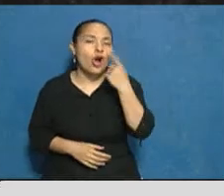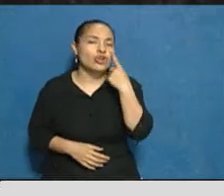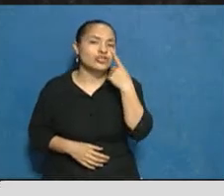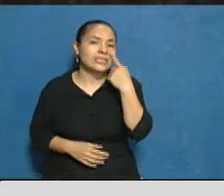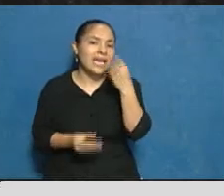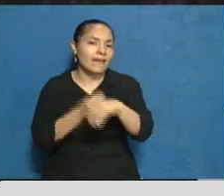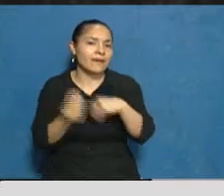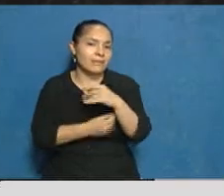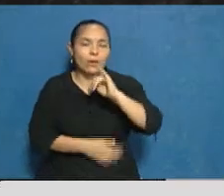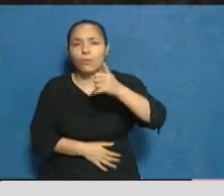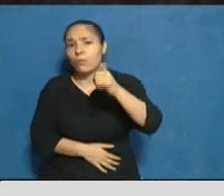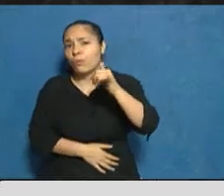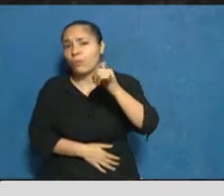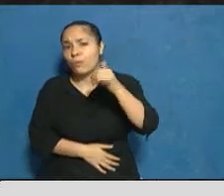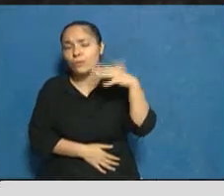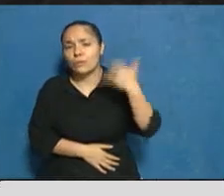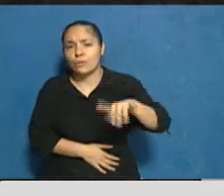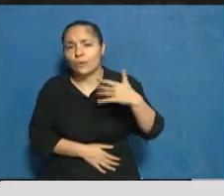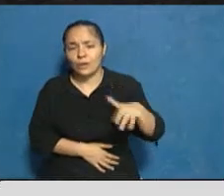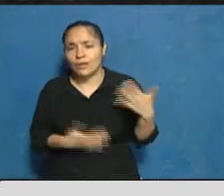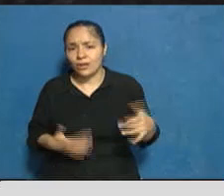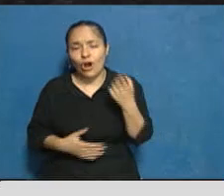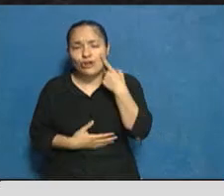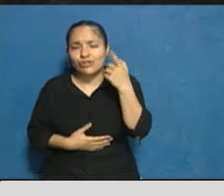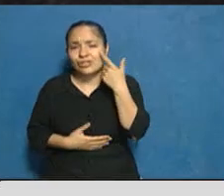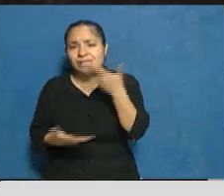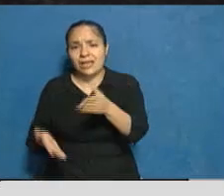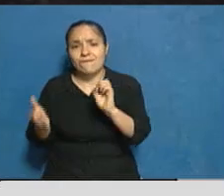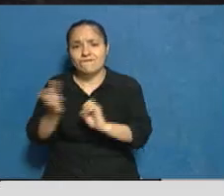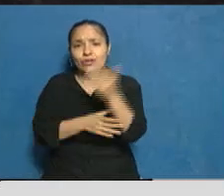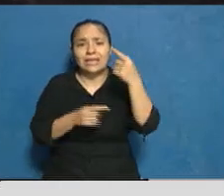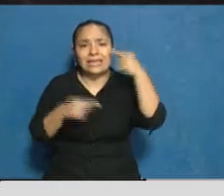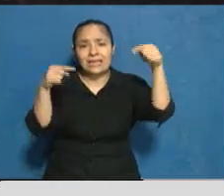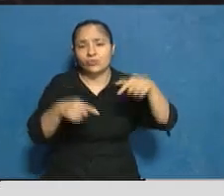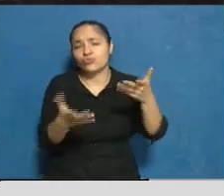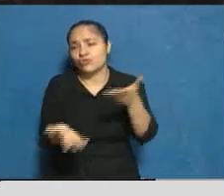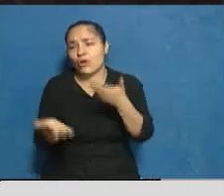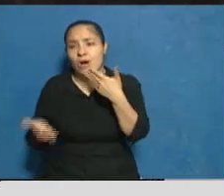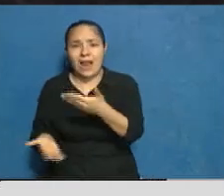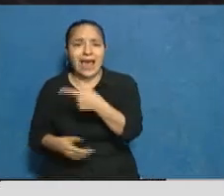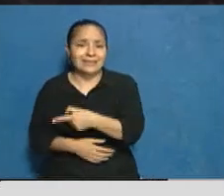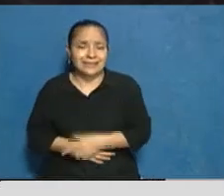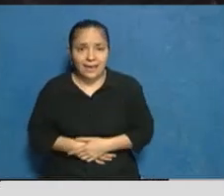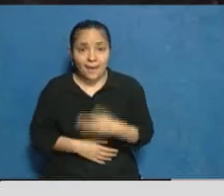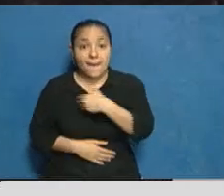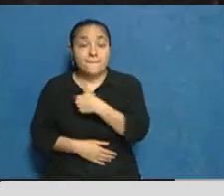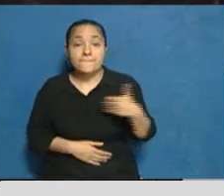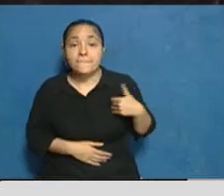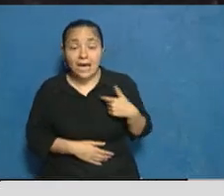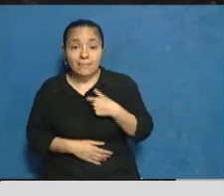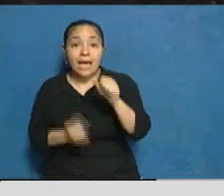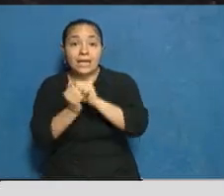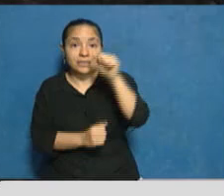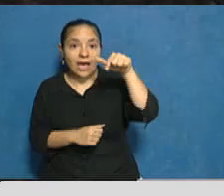sí, a toda la familia? Sí, totalmente, son fundadores de la institución, la mamá ha sido egresada